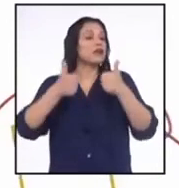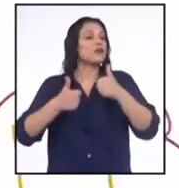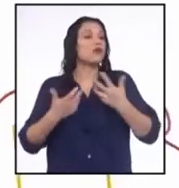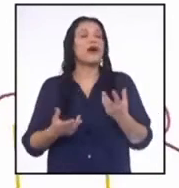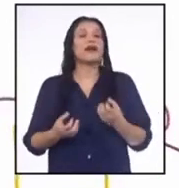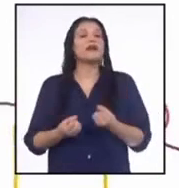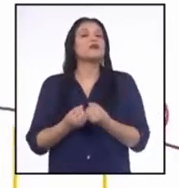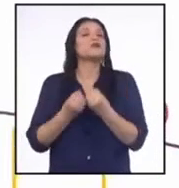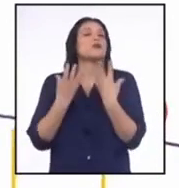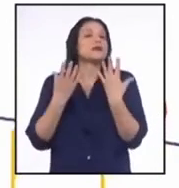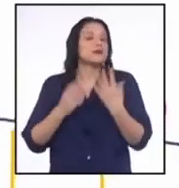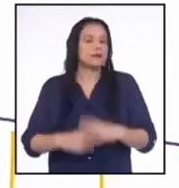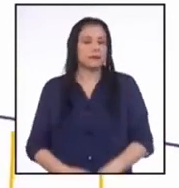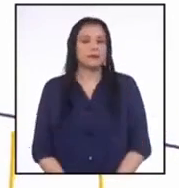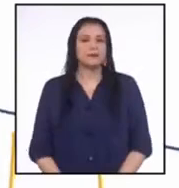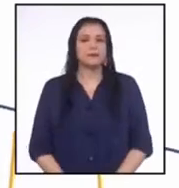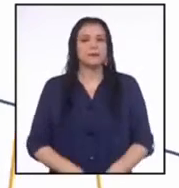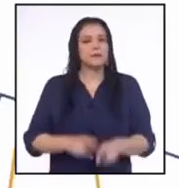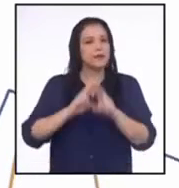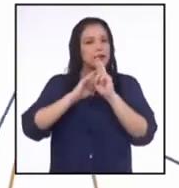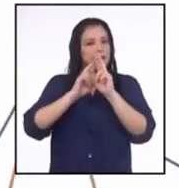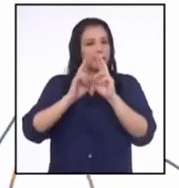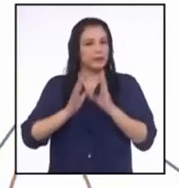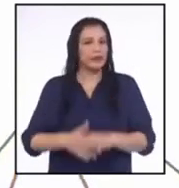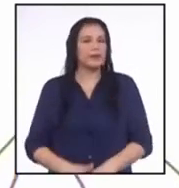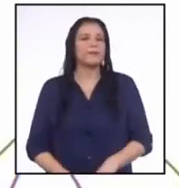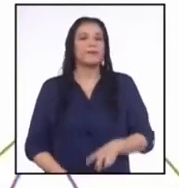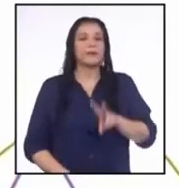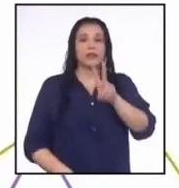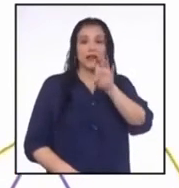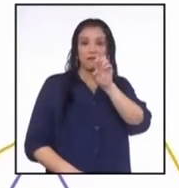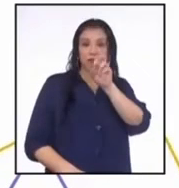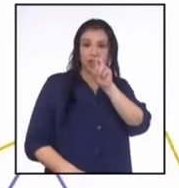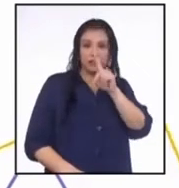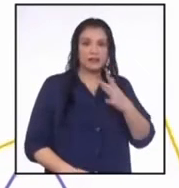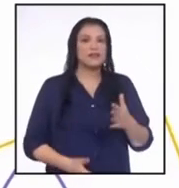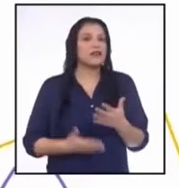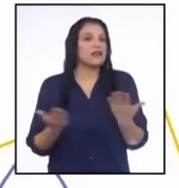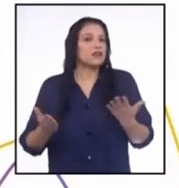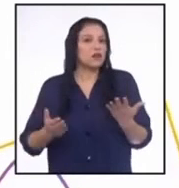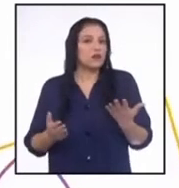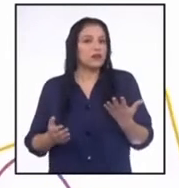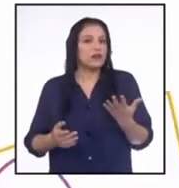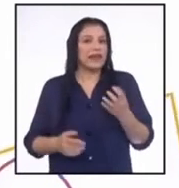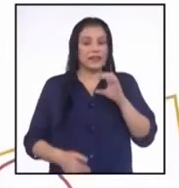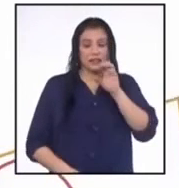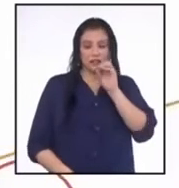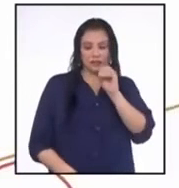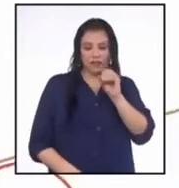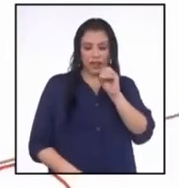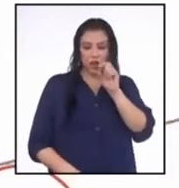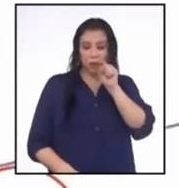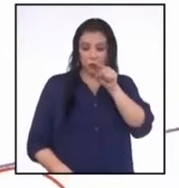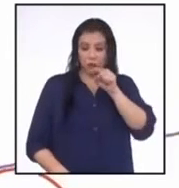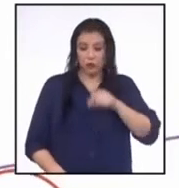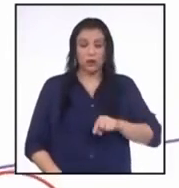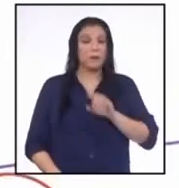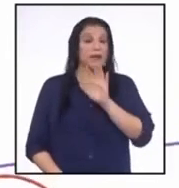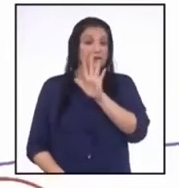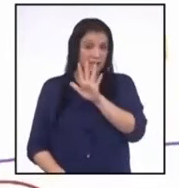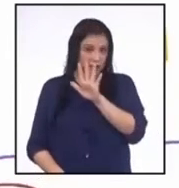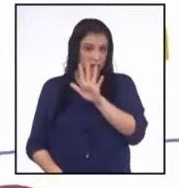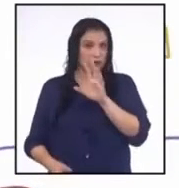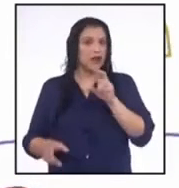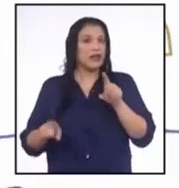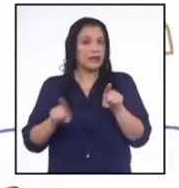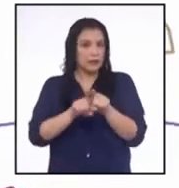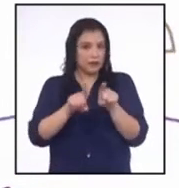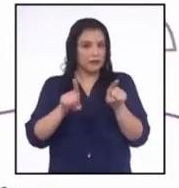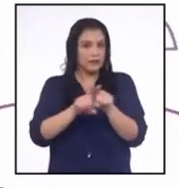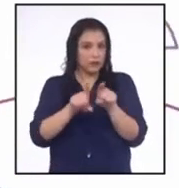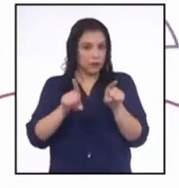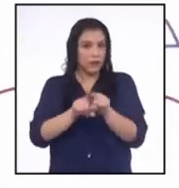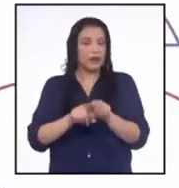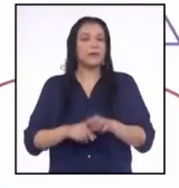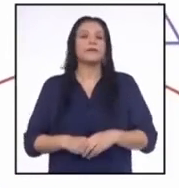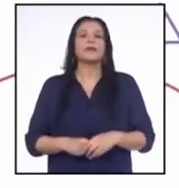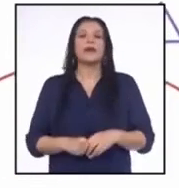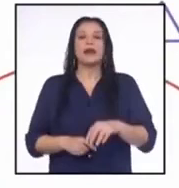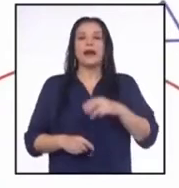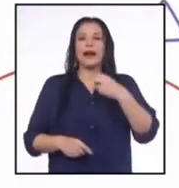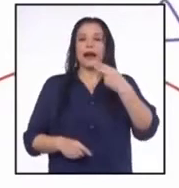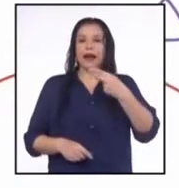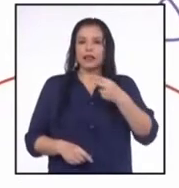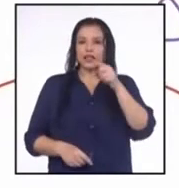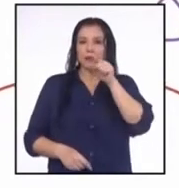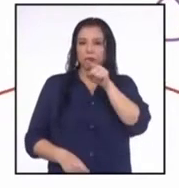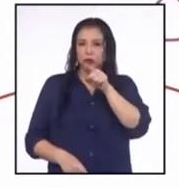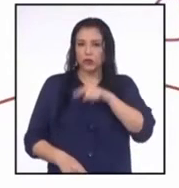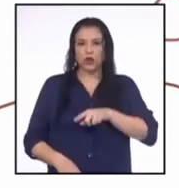sería su valor? Para responder sería, el vértice se encuentra en el punto 0, punto y coma 5, que es igual al par ordenado